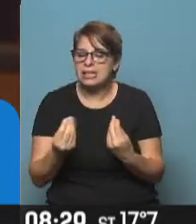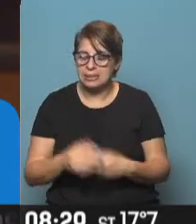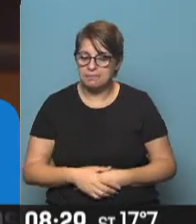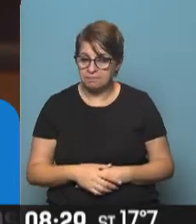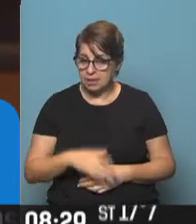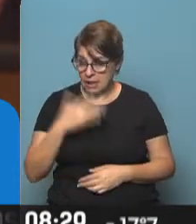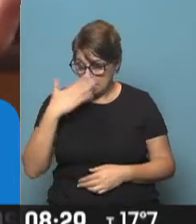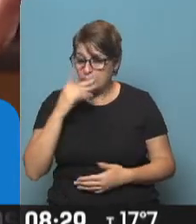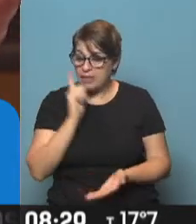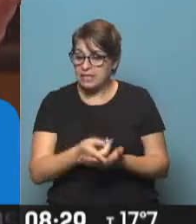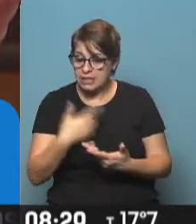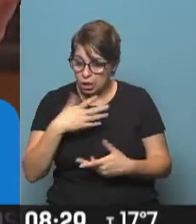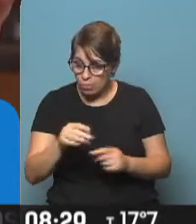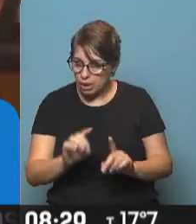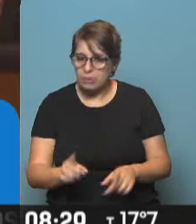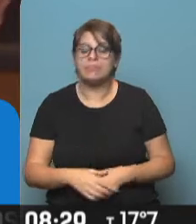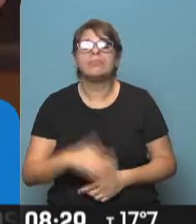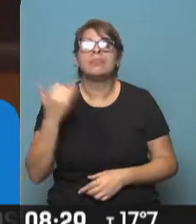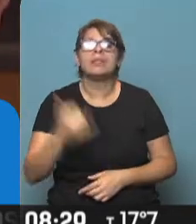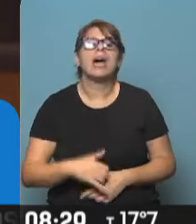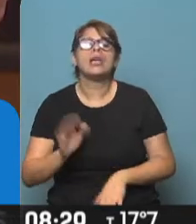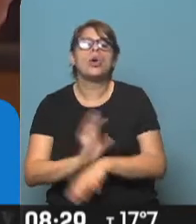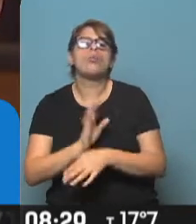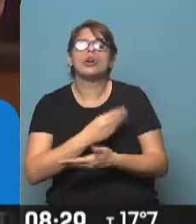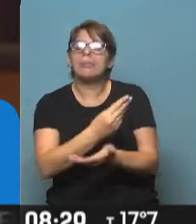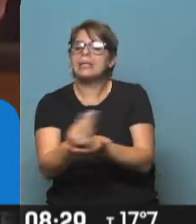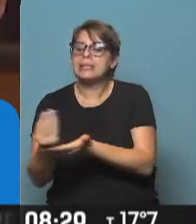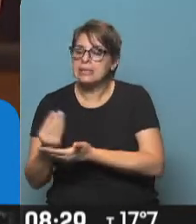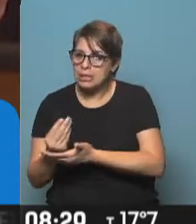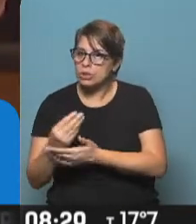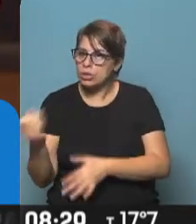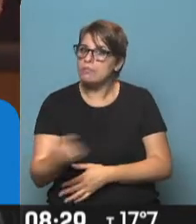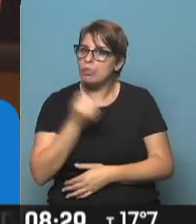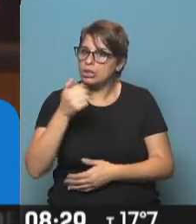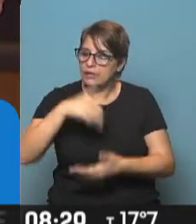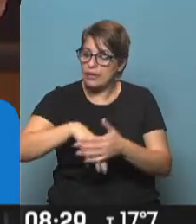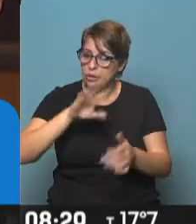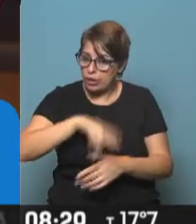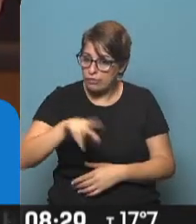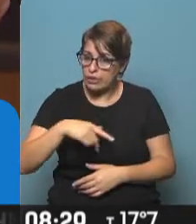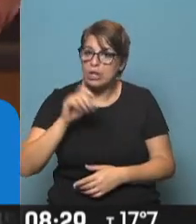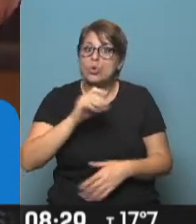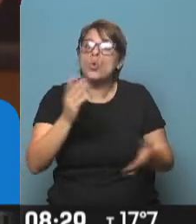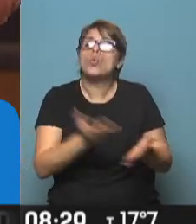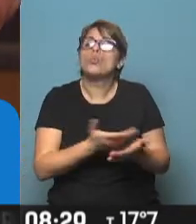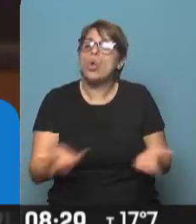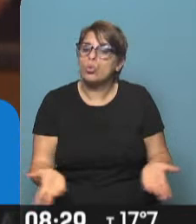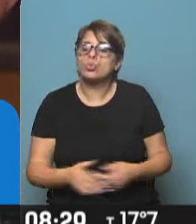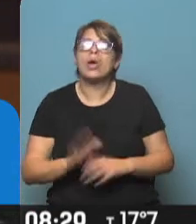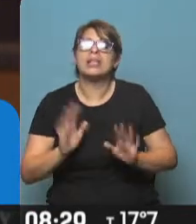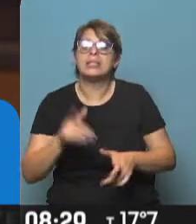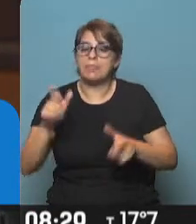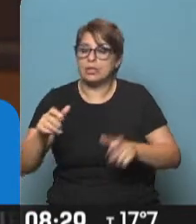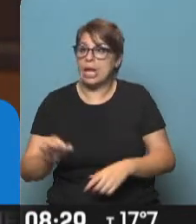y después es digamos hay un nivel de representatividad tan alta en la feria de lo que se produce que son esos públicos